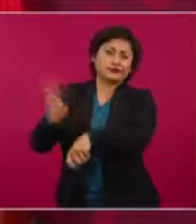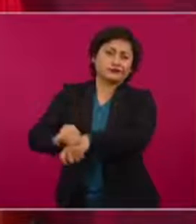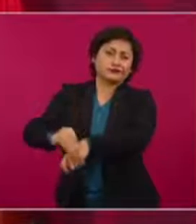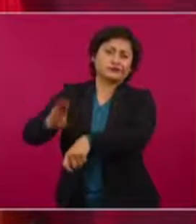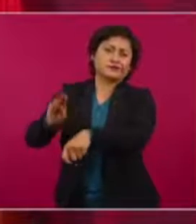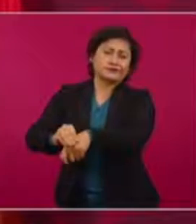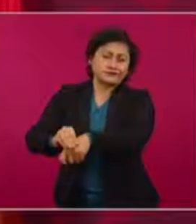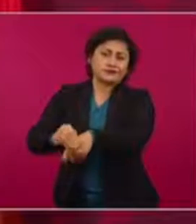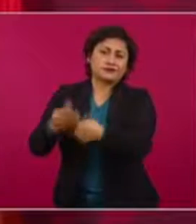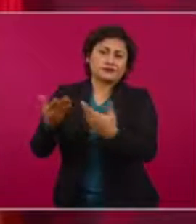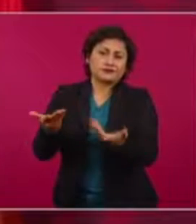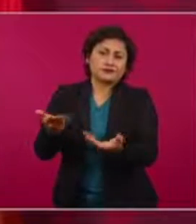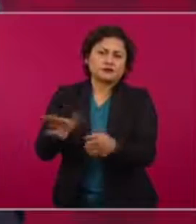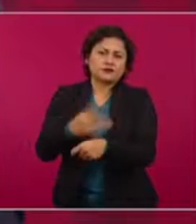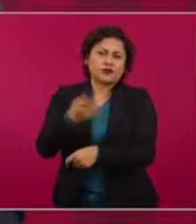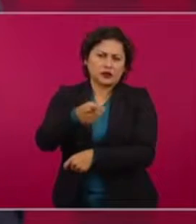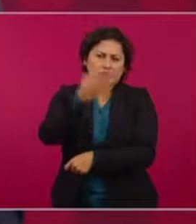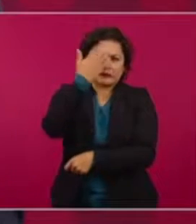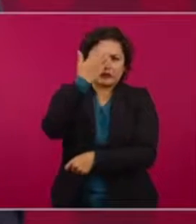a partir del influyentismo,